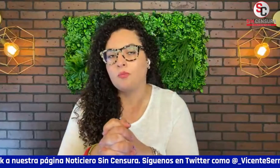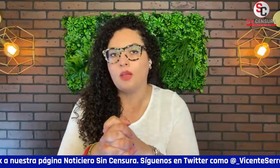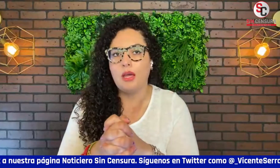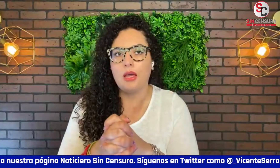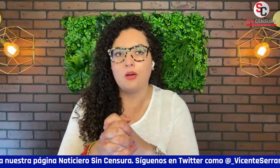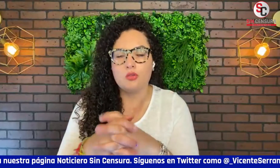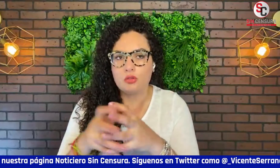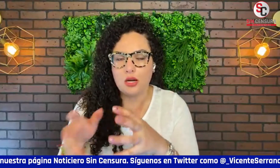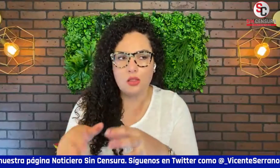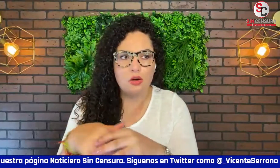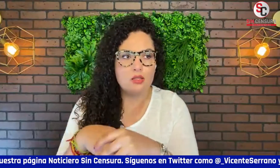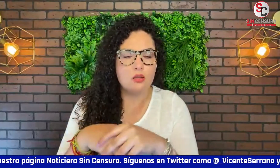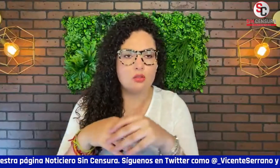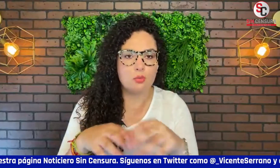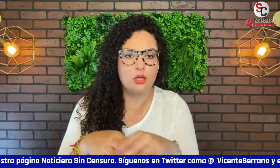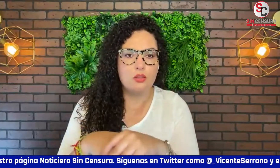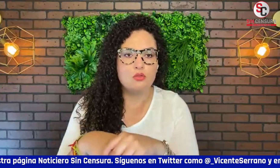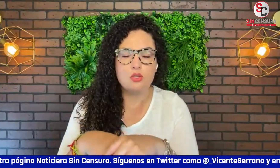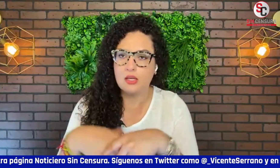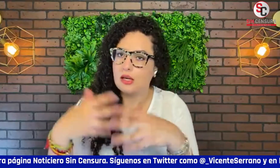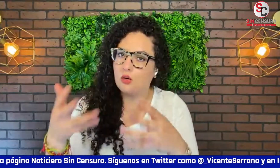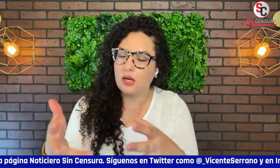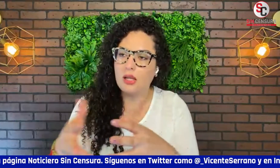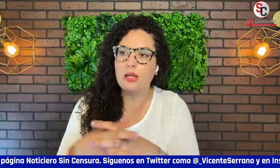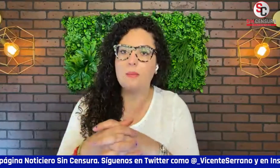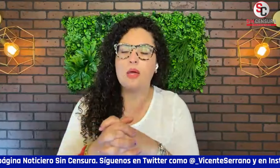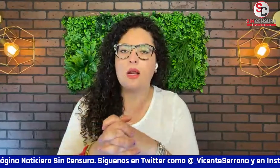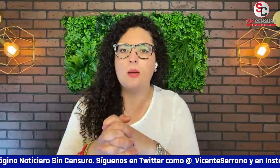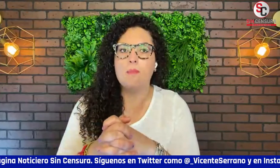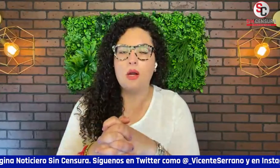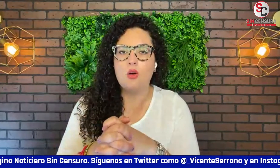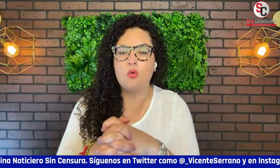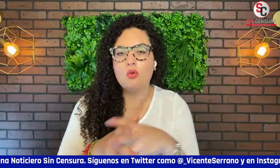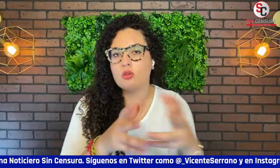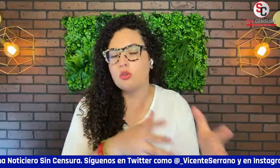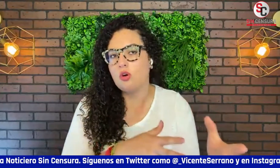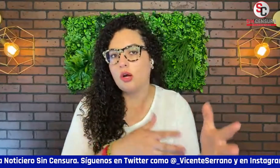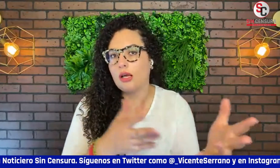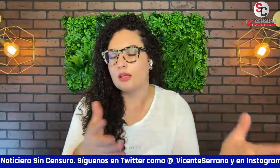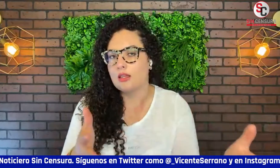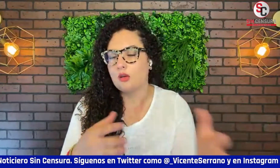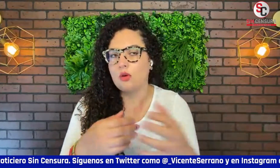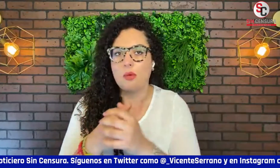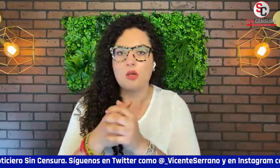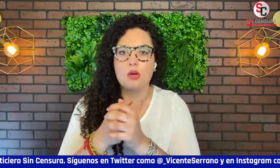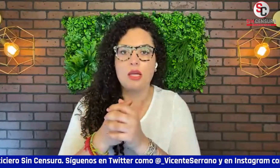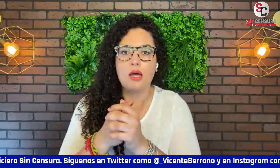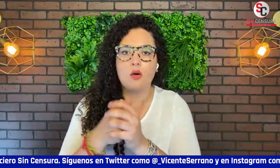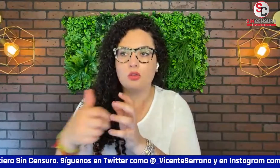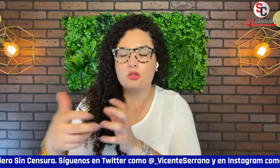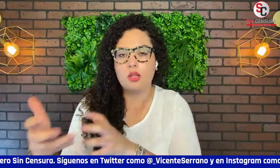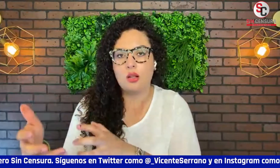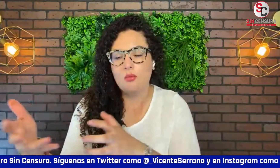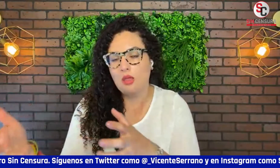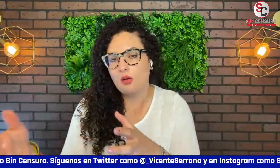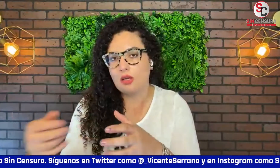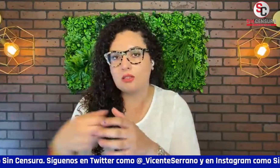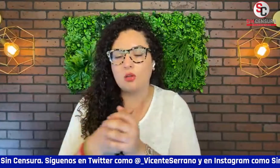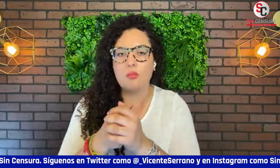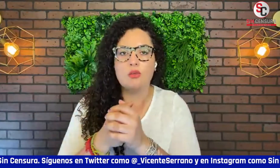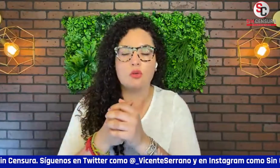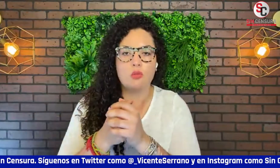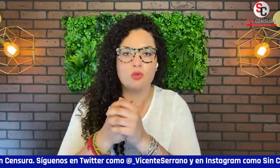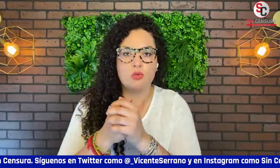cambiado. Los senadores y los diputados dicen que lo quieren cambiar, pero unos no logran que se dé una mayoría, otros tienen miedo